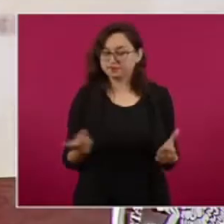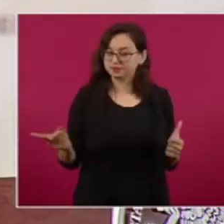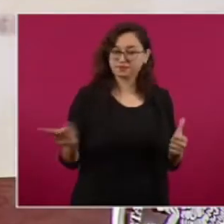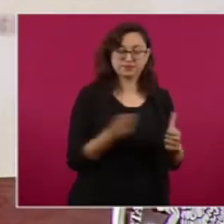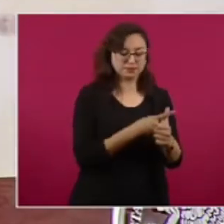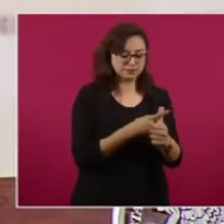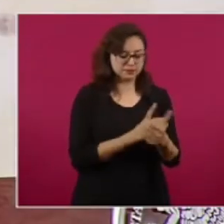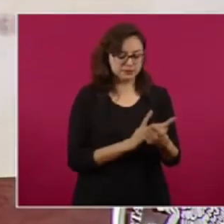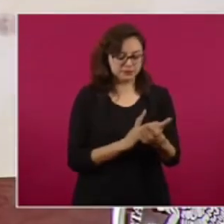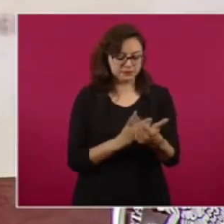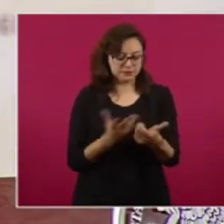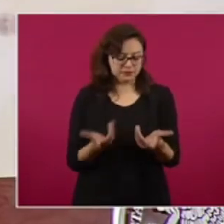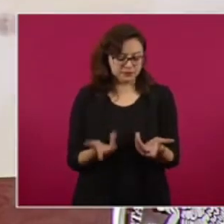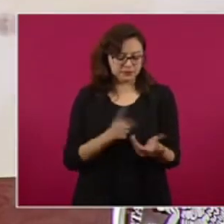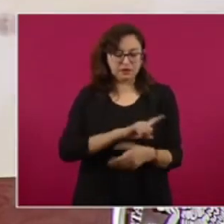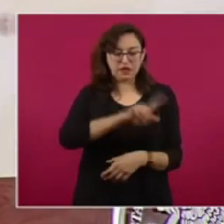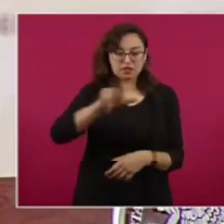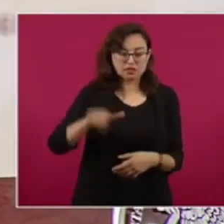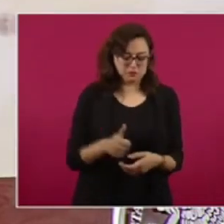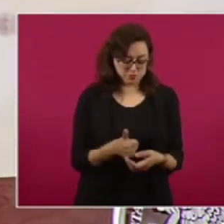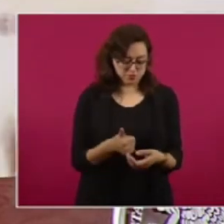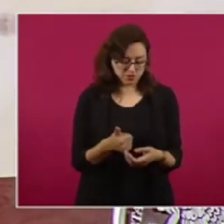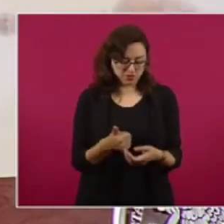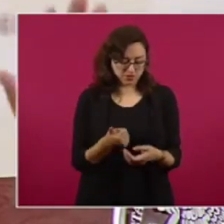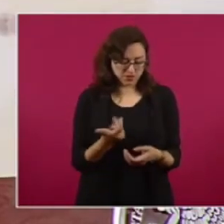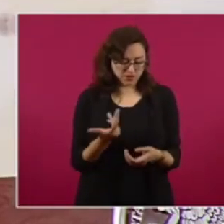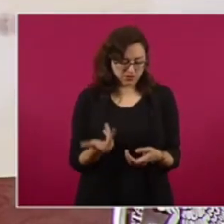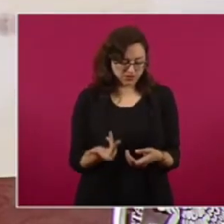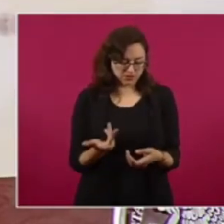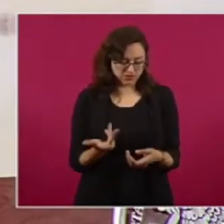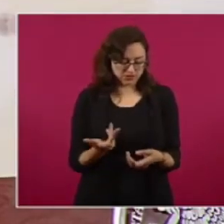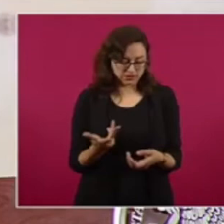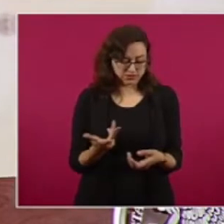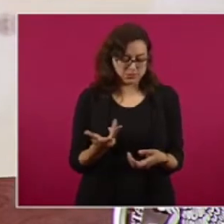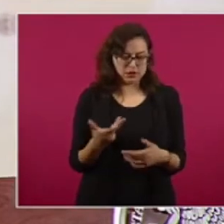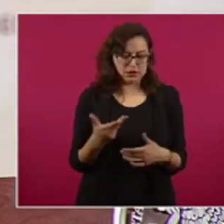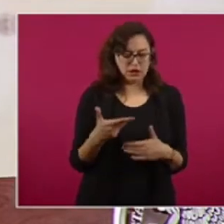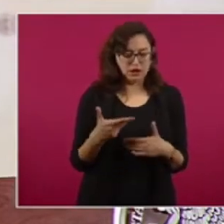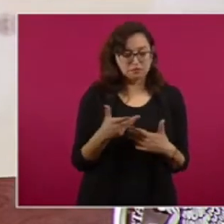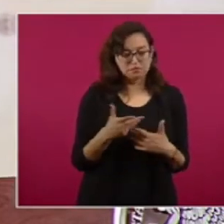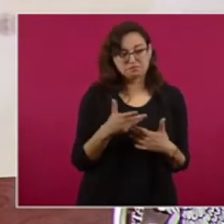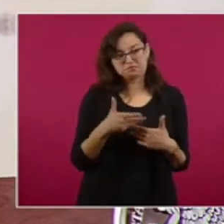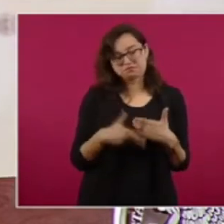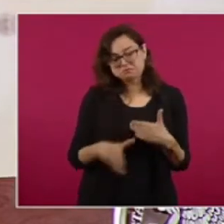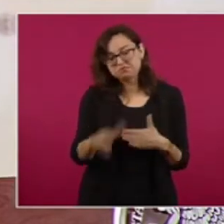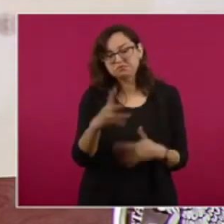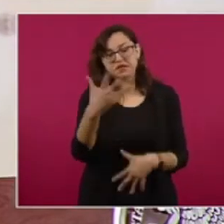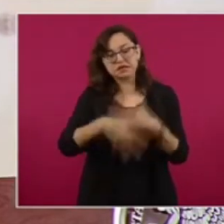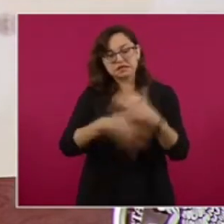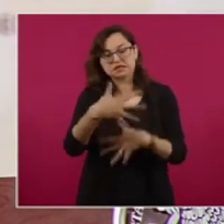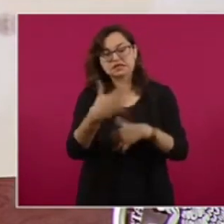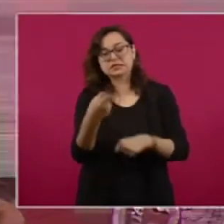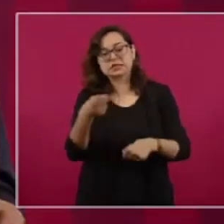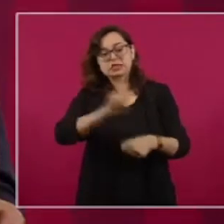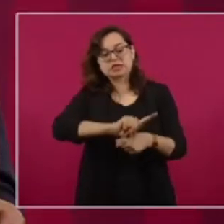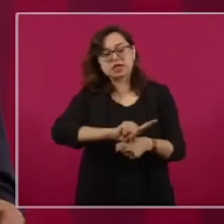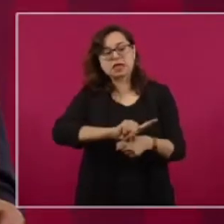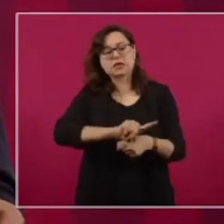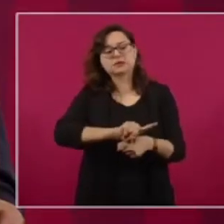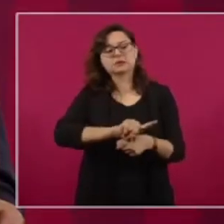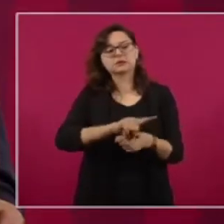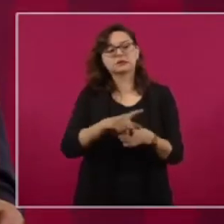haciendo. Pasó el tiempo, ya hace como 15 días fui